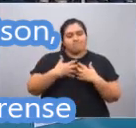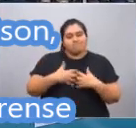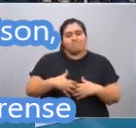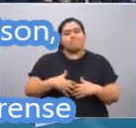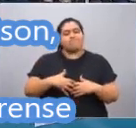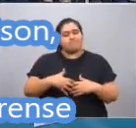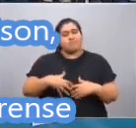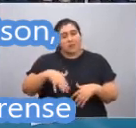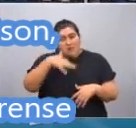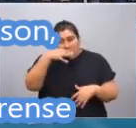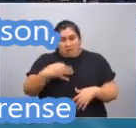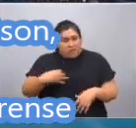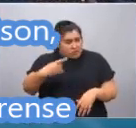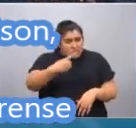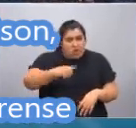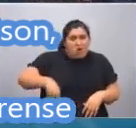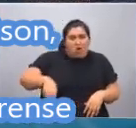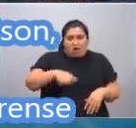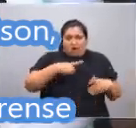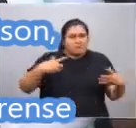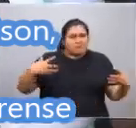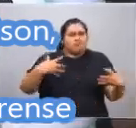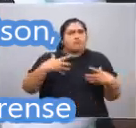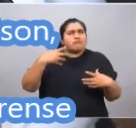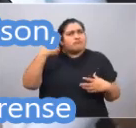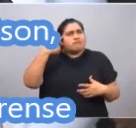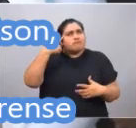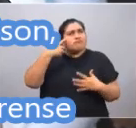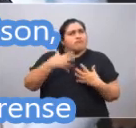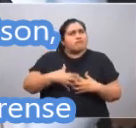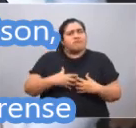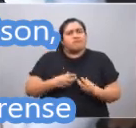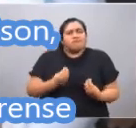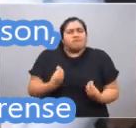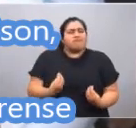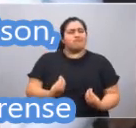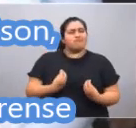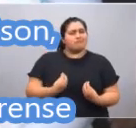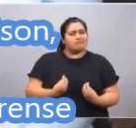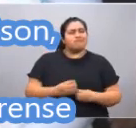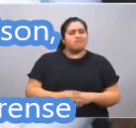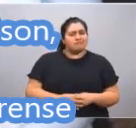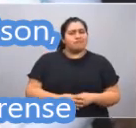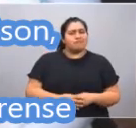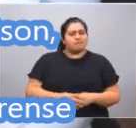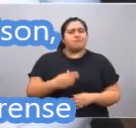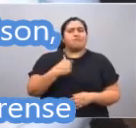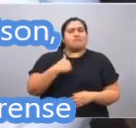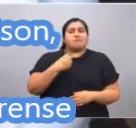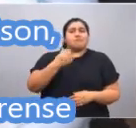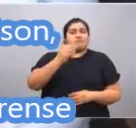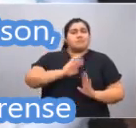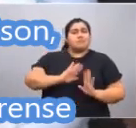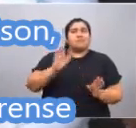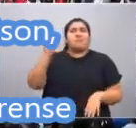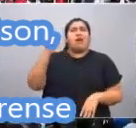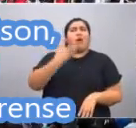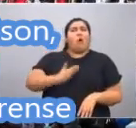hoy colectivamente, ¿qué hacer ante esta situación? Comienzo por lo que ha hecho el